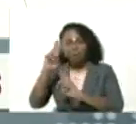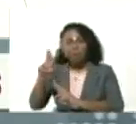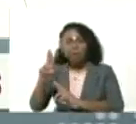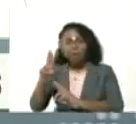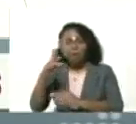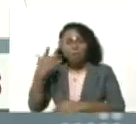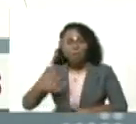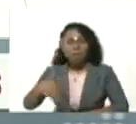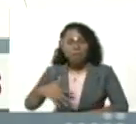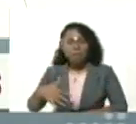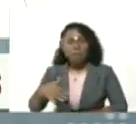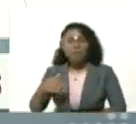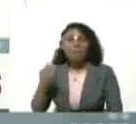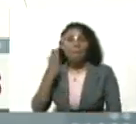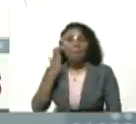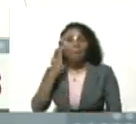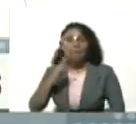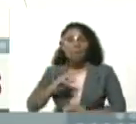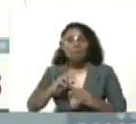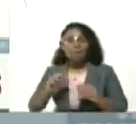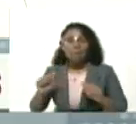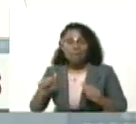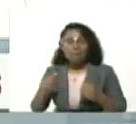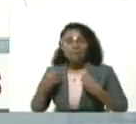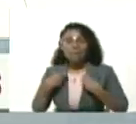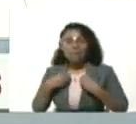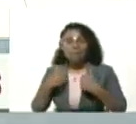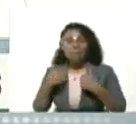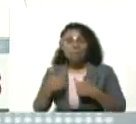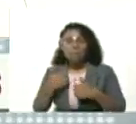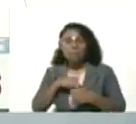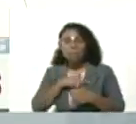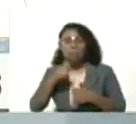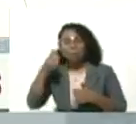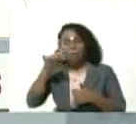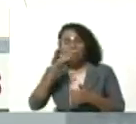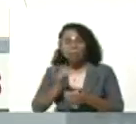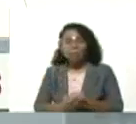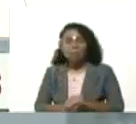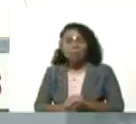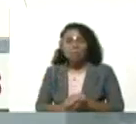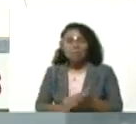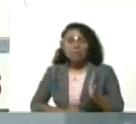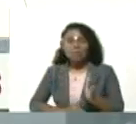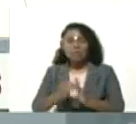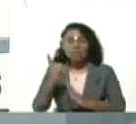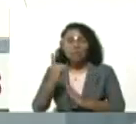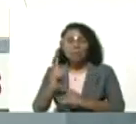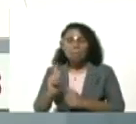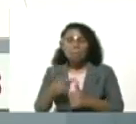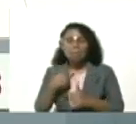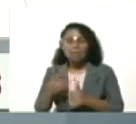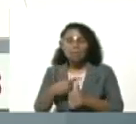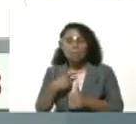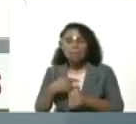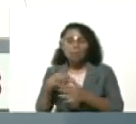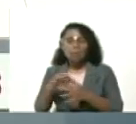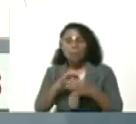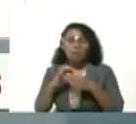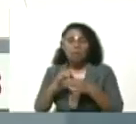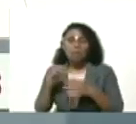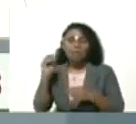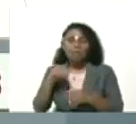los derechos de la madre tierra, del vivir bien de nuestro pueblo, desarrollando el principio de la unidad dentro de